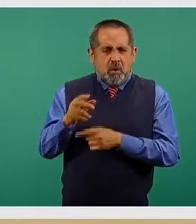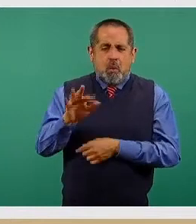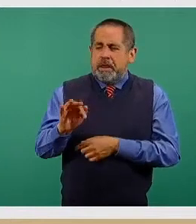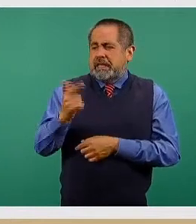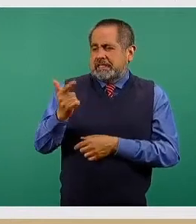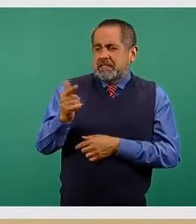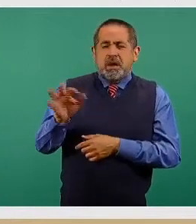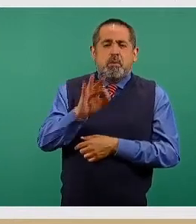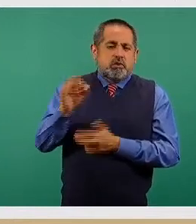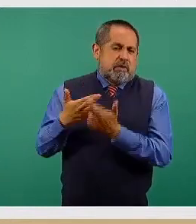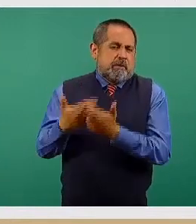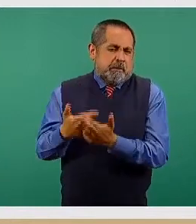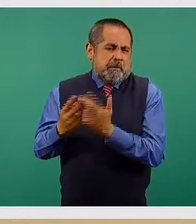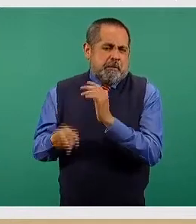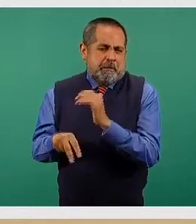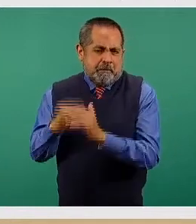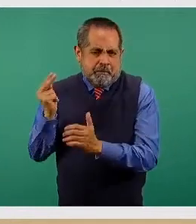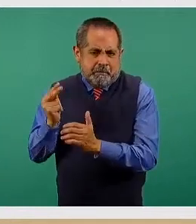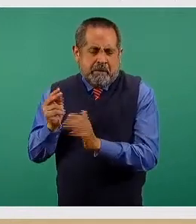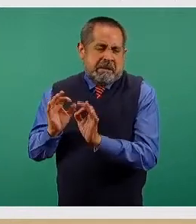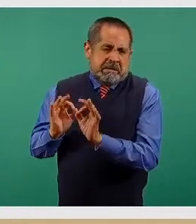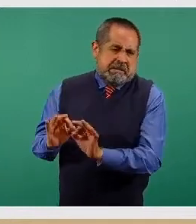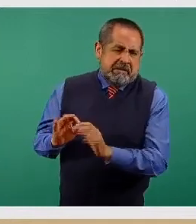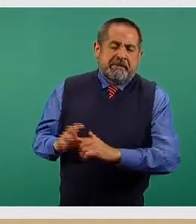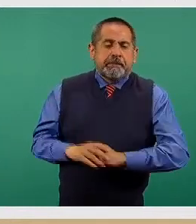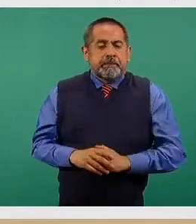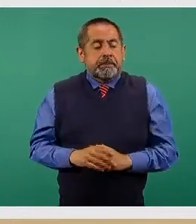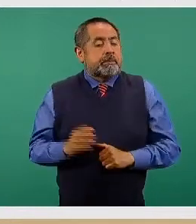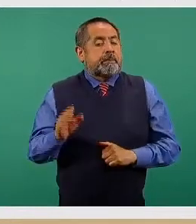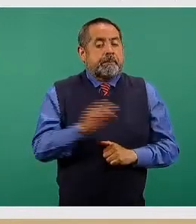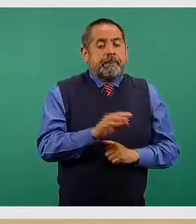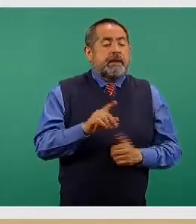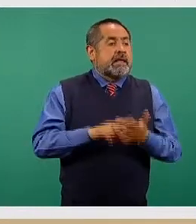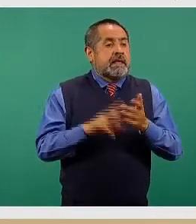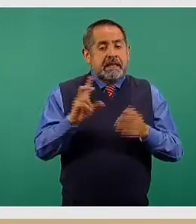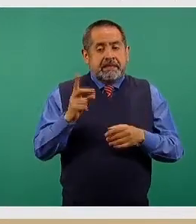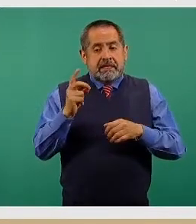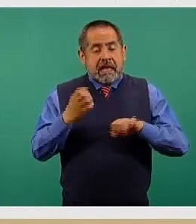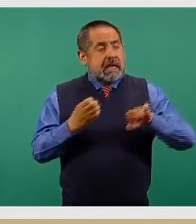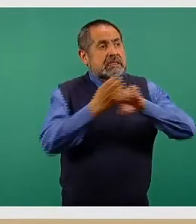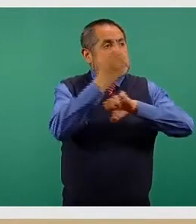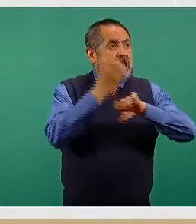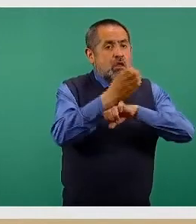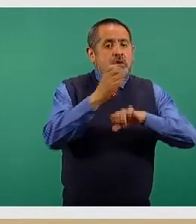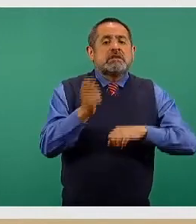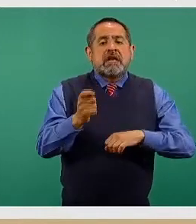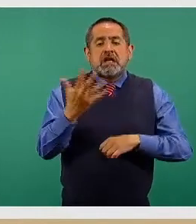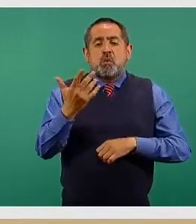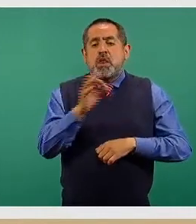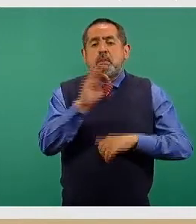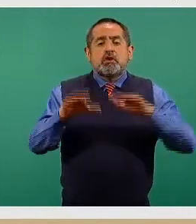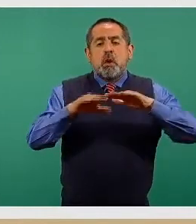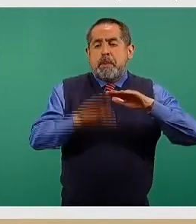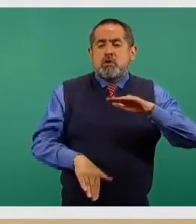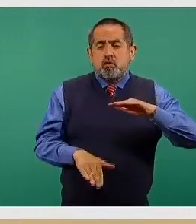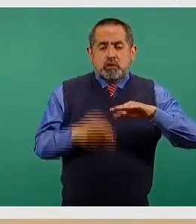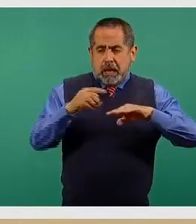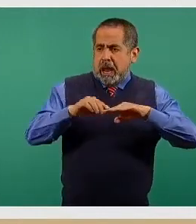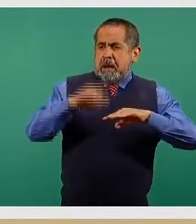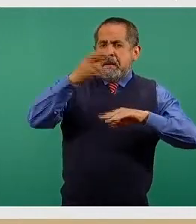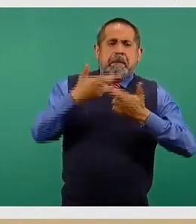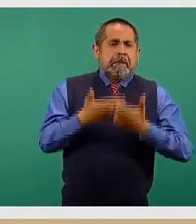tiene un 53% de ocupación, y 30 entidades con menos del 50%. La totalidad